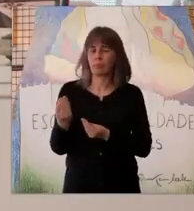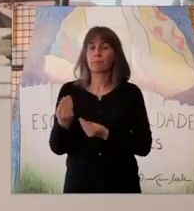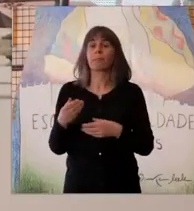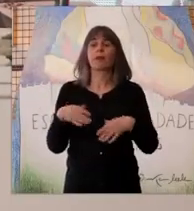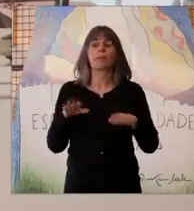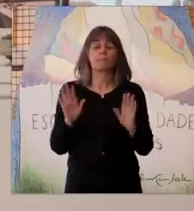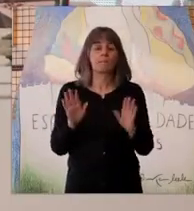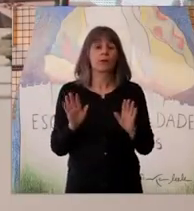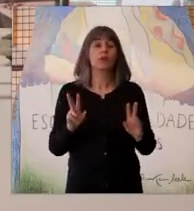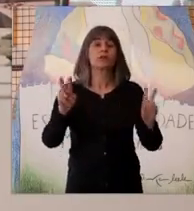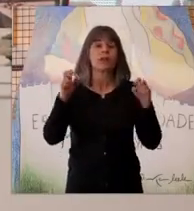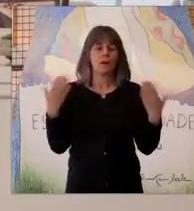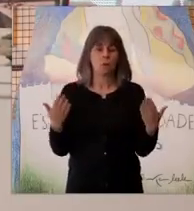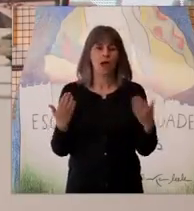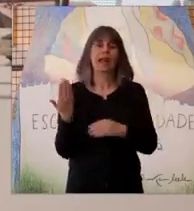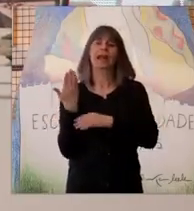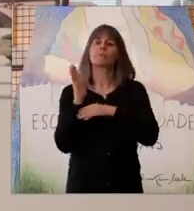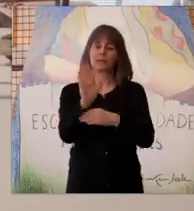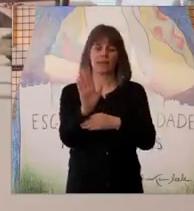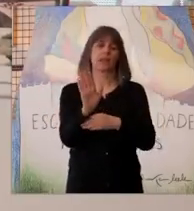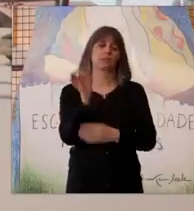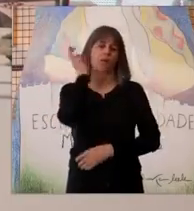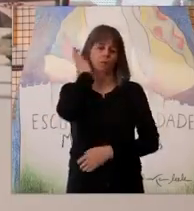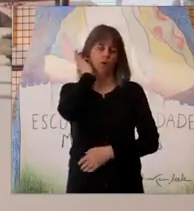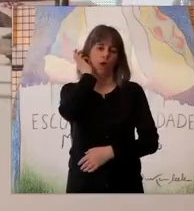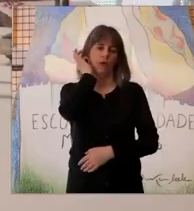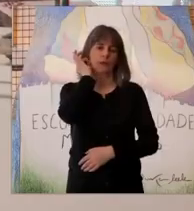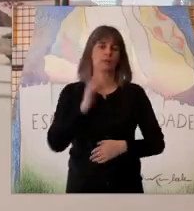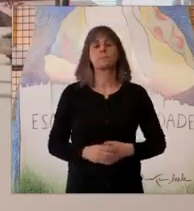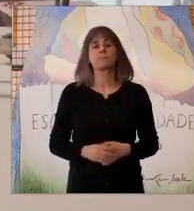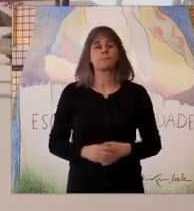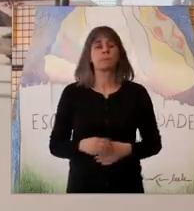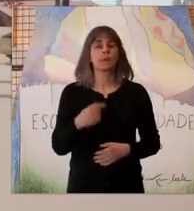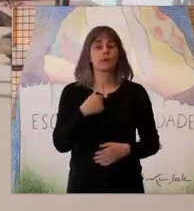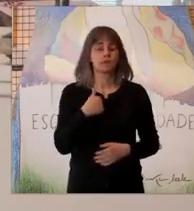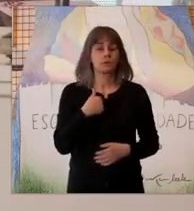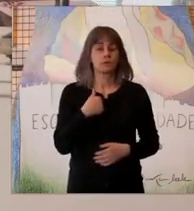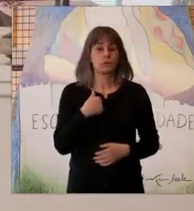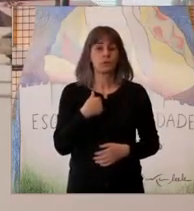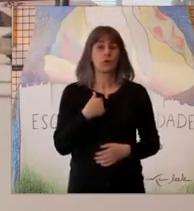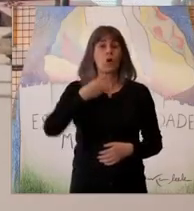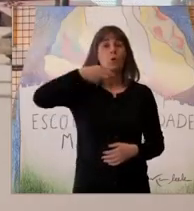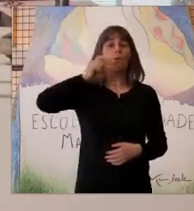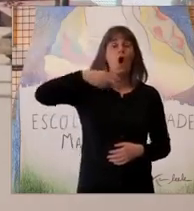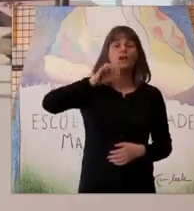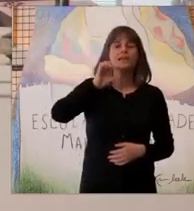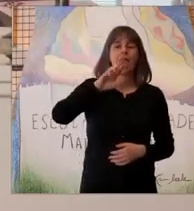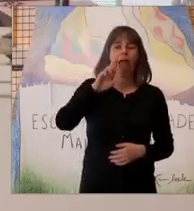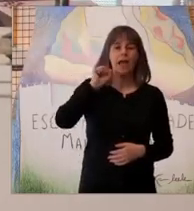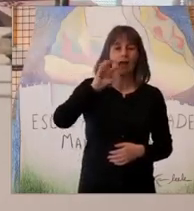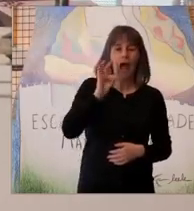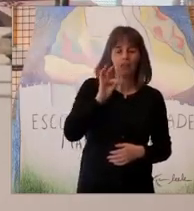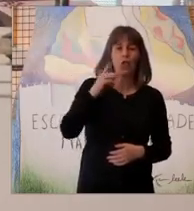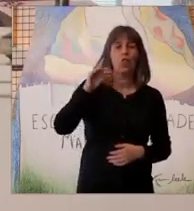la cuestión era la representatividad de mujeres o sea me encontraba estaba monserrado Domínguez en el huffington